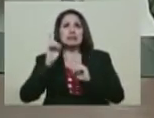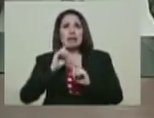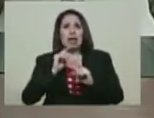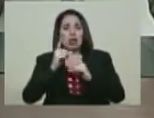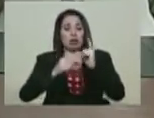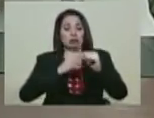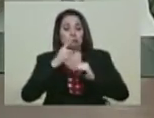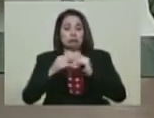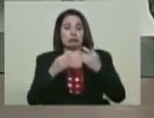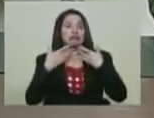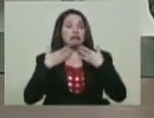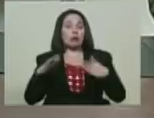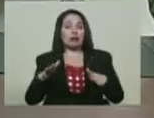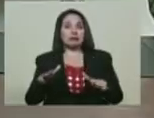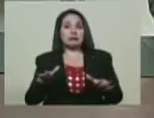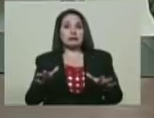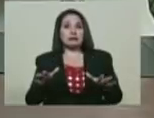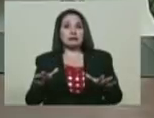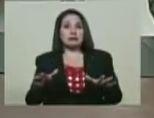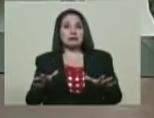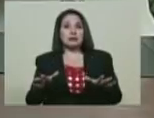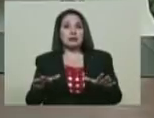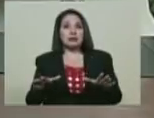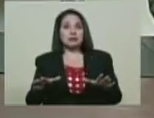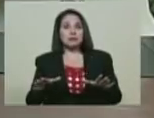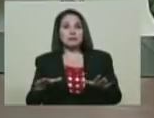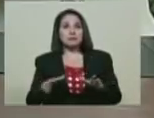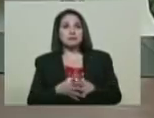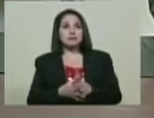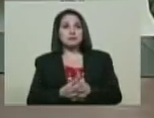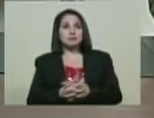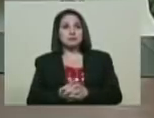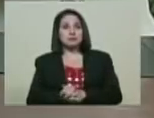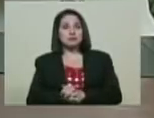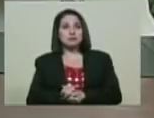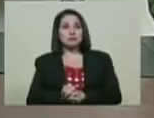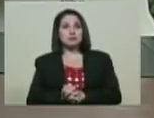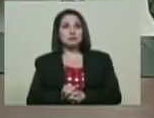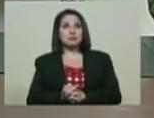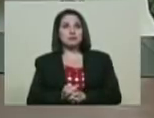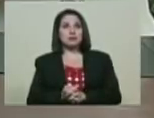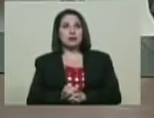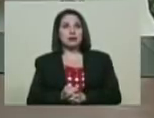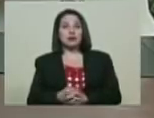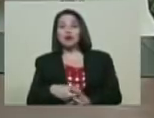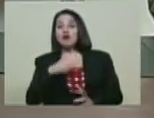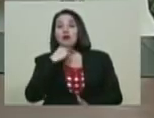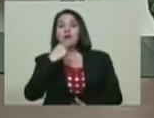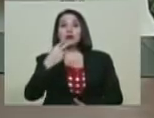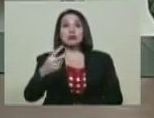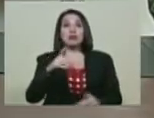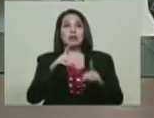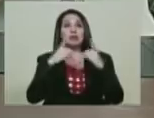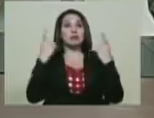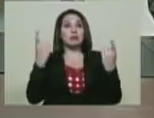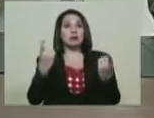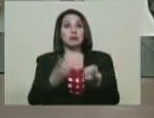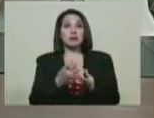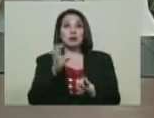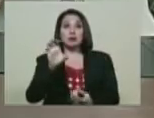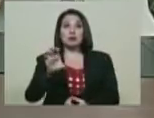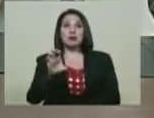Twitter repugnante, sencillamente repugnante. Una vocera del Departamento de Estado